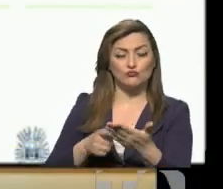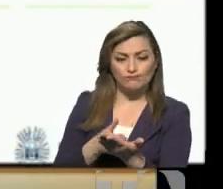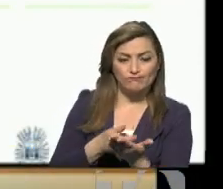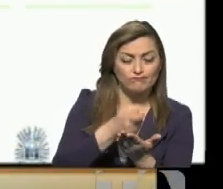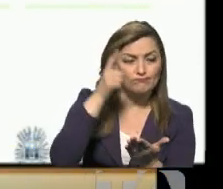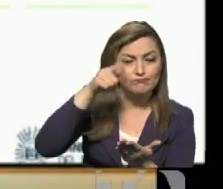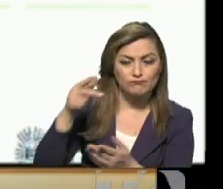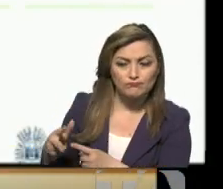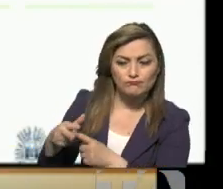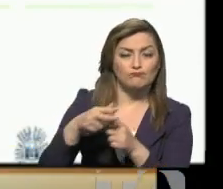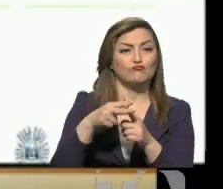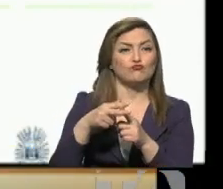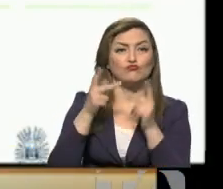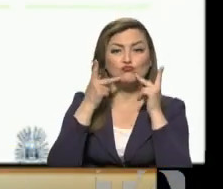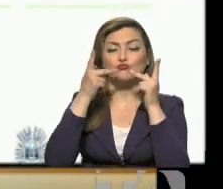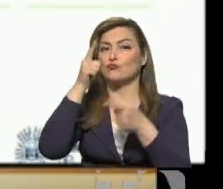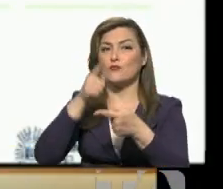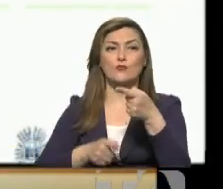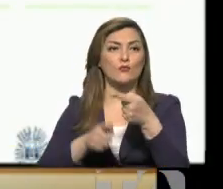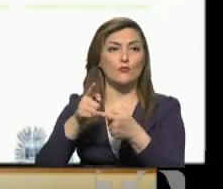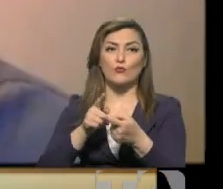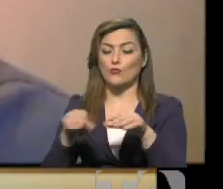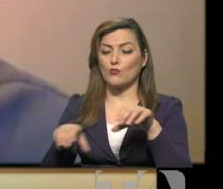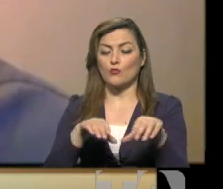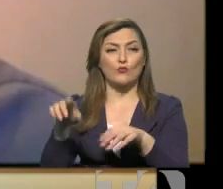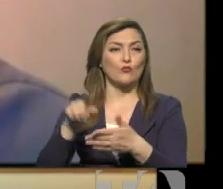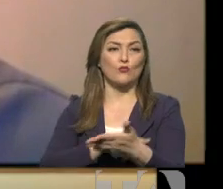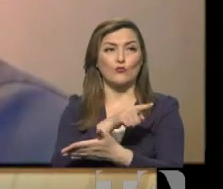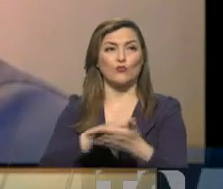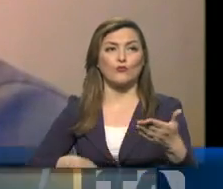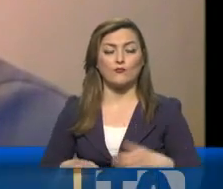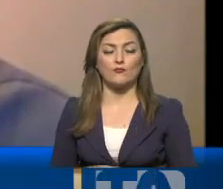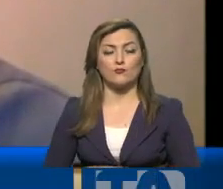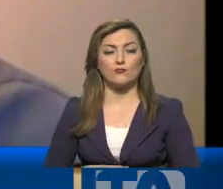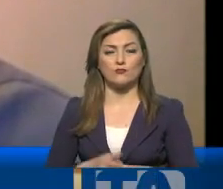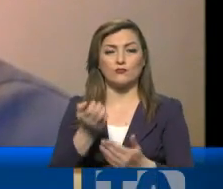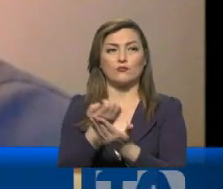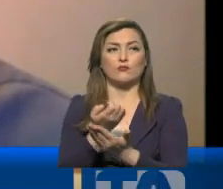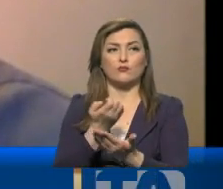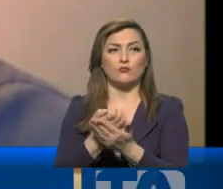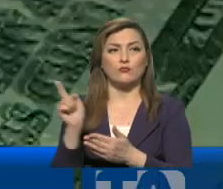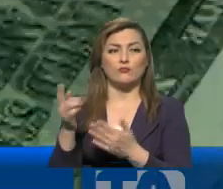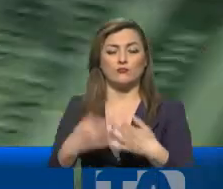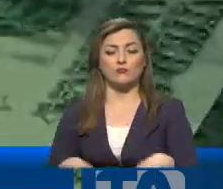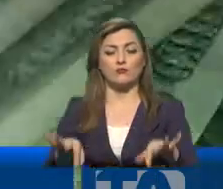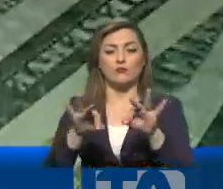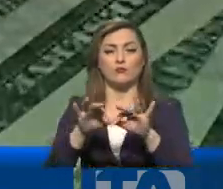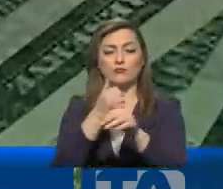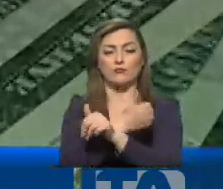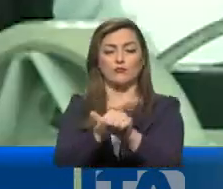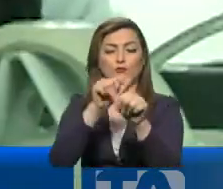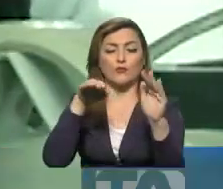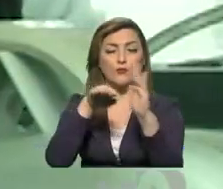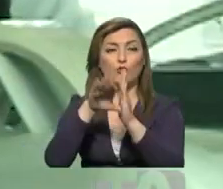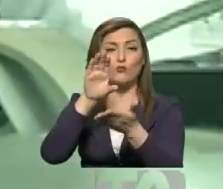financiar al gobierno y al sector público para realizar cualquier actividad. El economista Vicente Albornoz señala que es importante la autonomía del